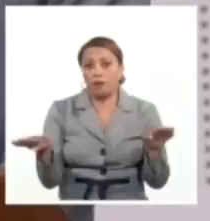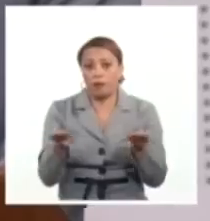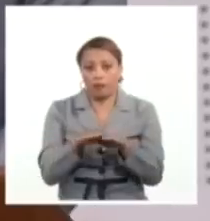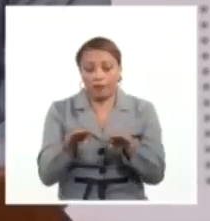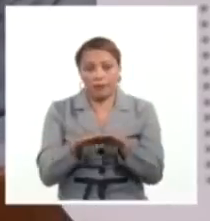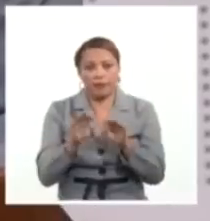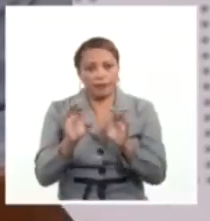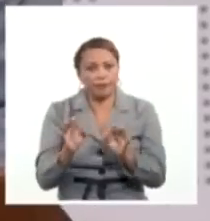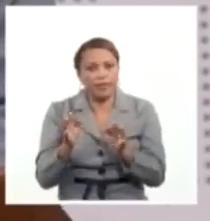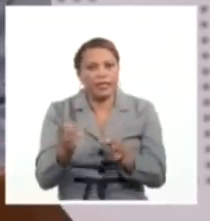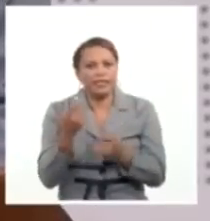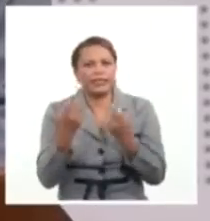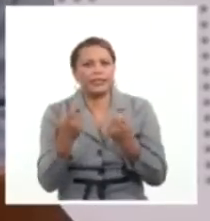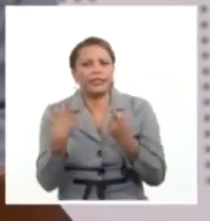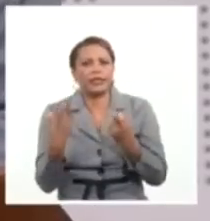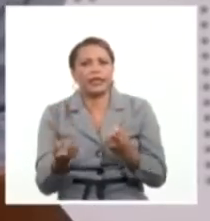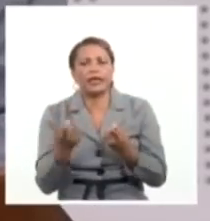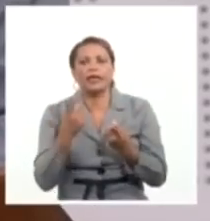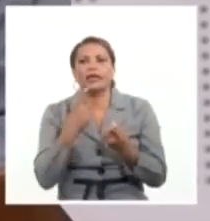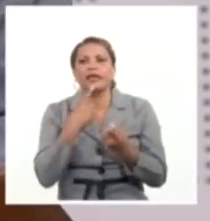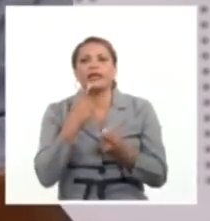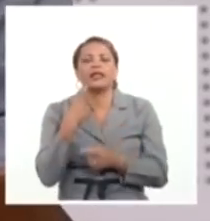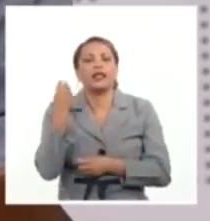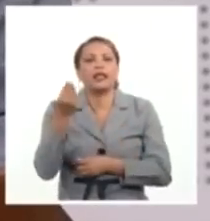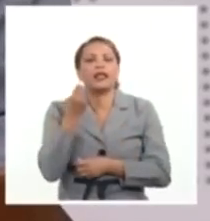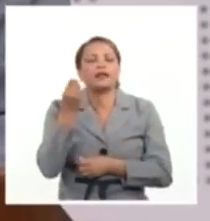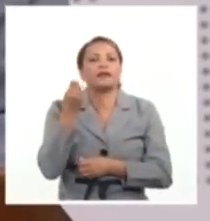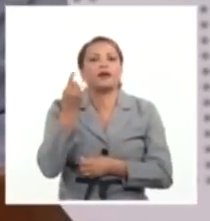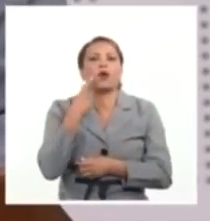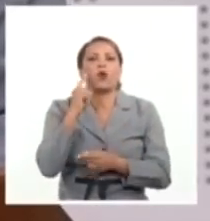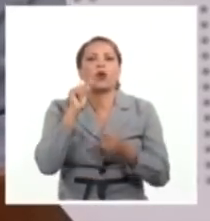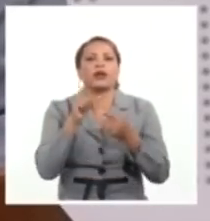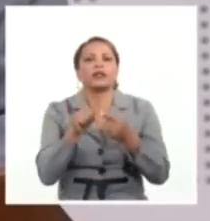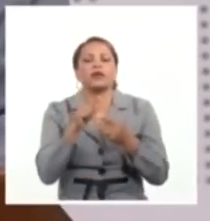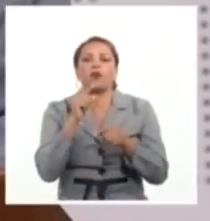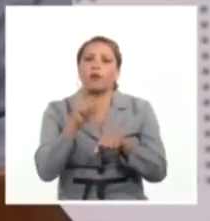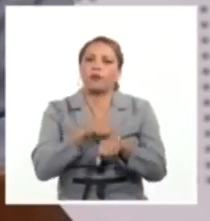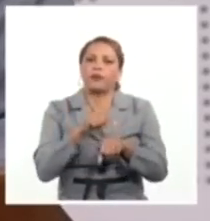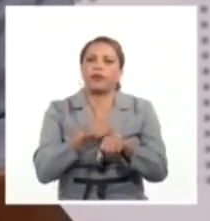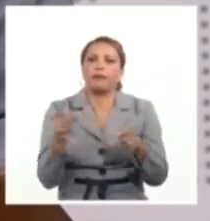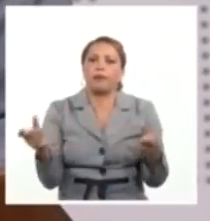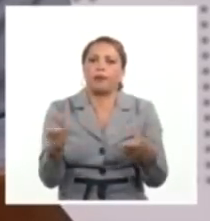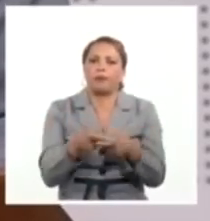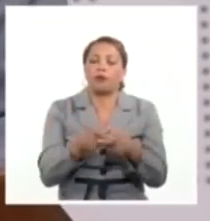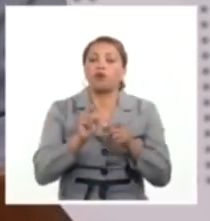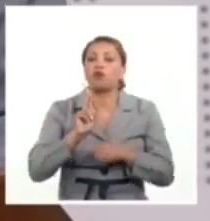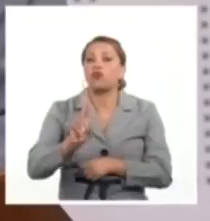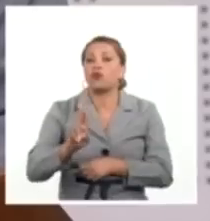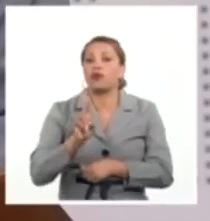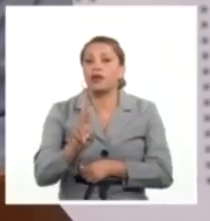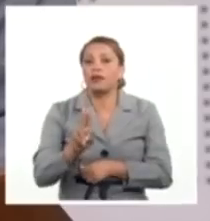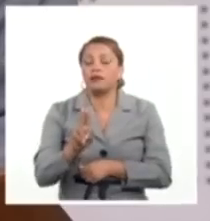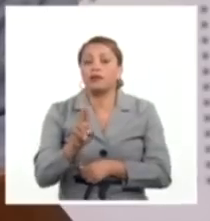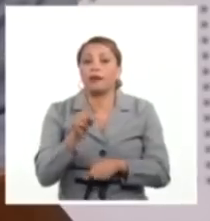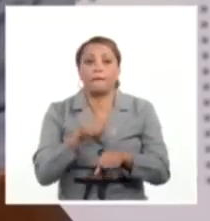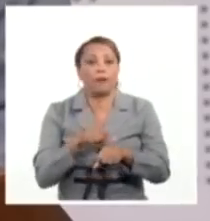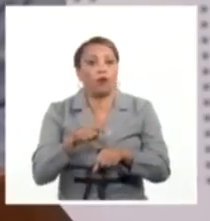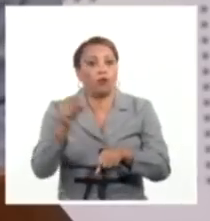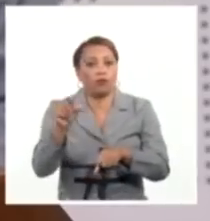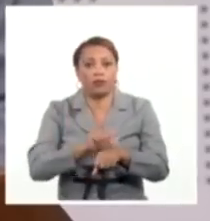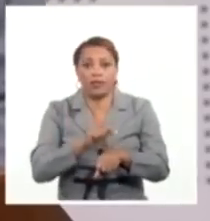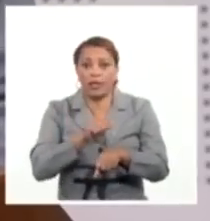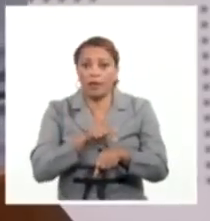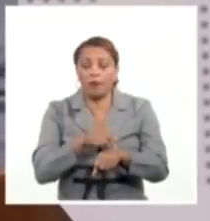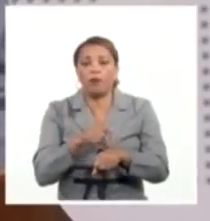macroeconómica requiere de la articulación y conciliación de objetivos de mediano plazo con urgencias de corto plazo para